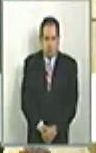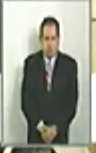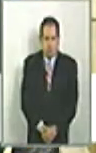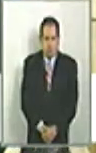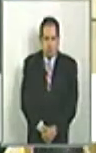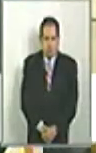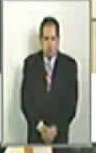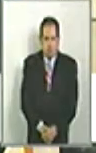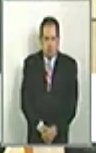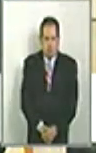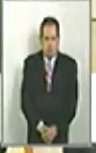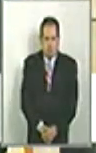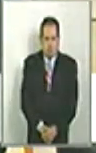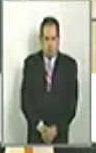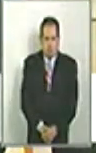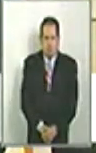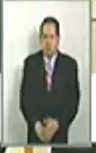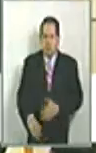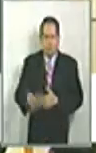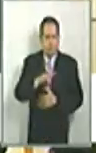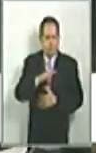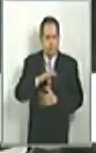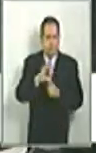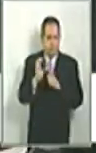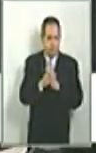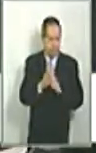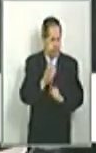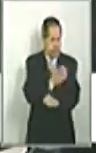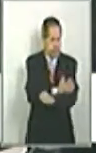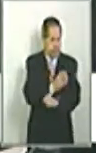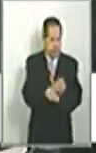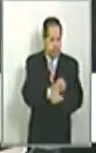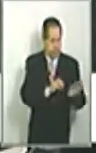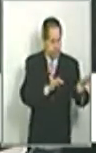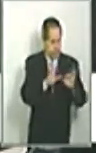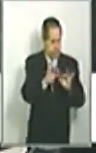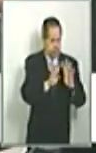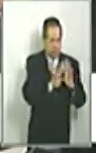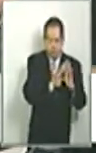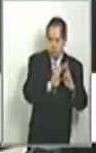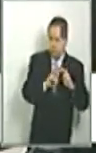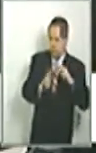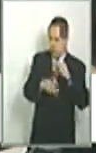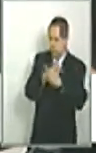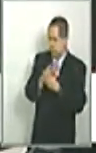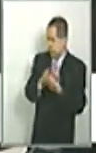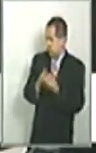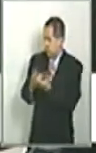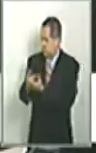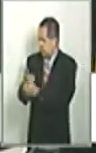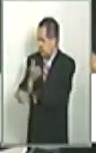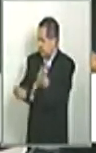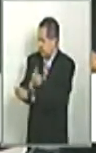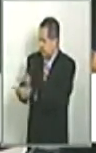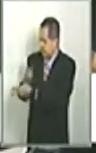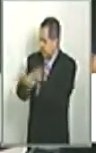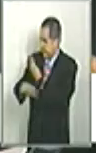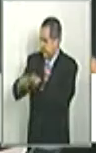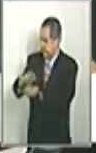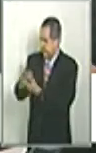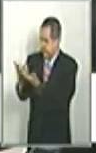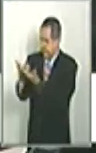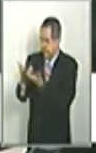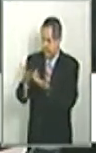Hay una comisión de cortesía que está designada para que hagan favor de ingresar a este